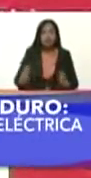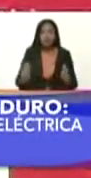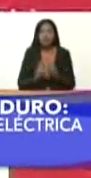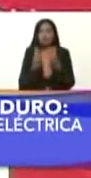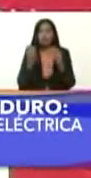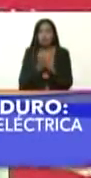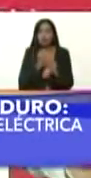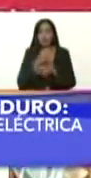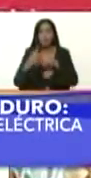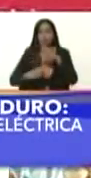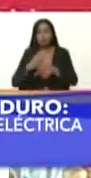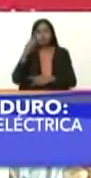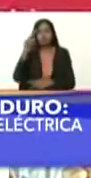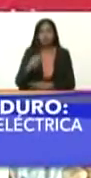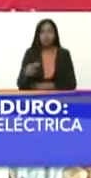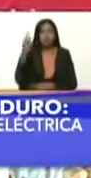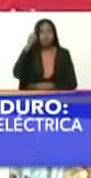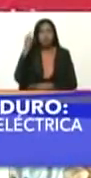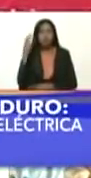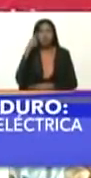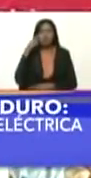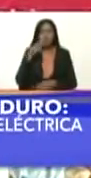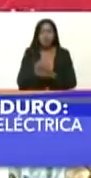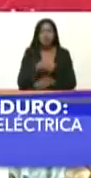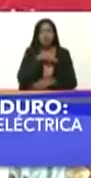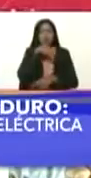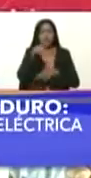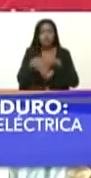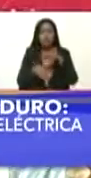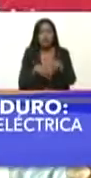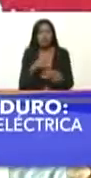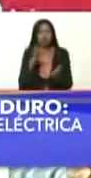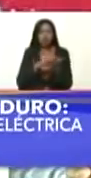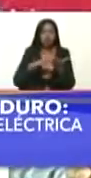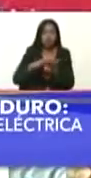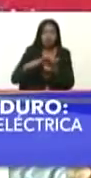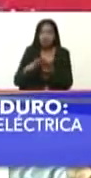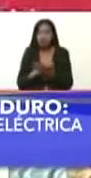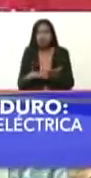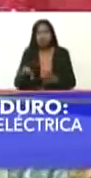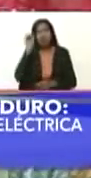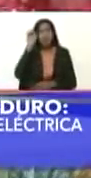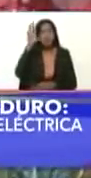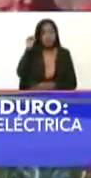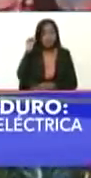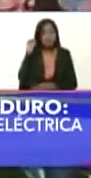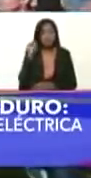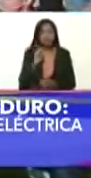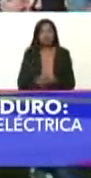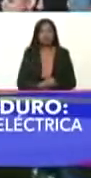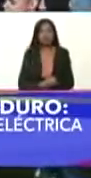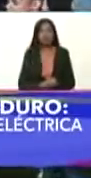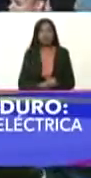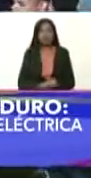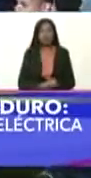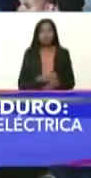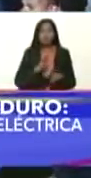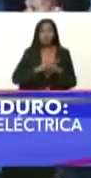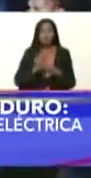obrera produciendo todos los días, oyendo, caminando, resolviendo, aprendiendo.